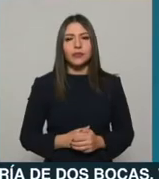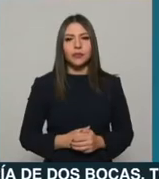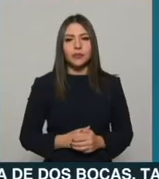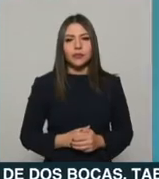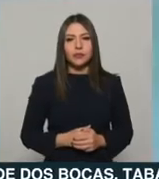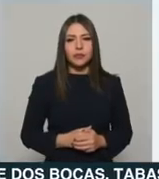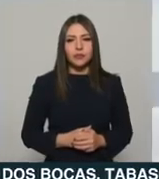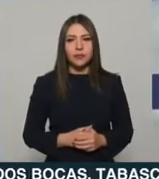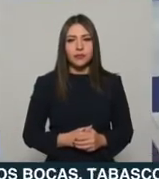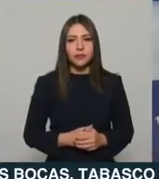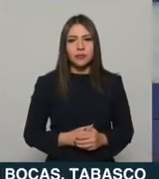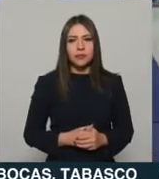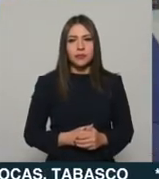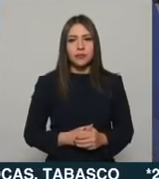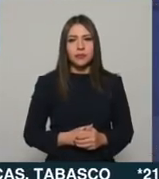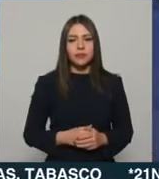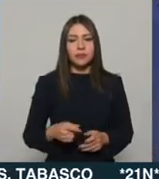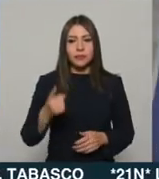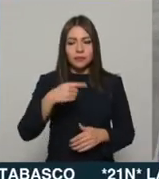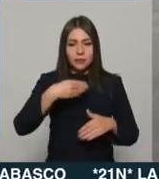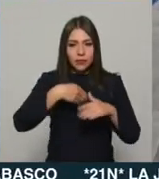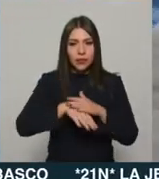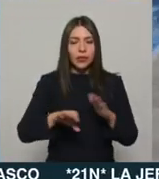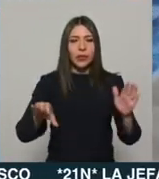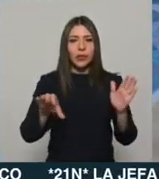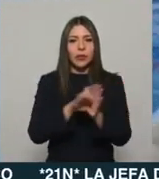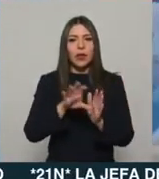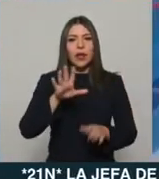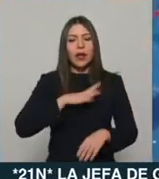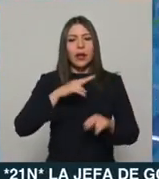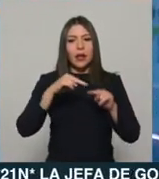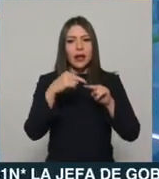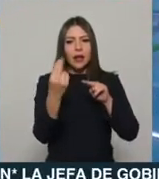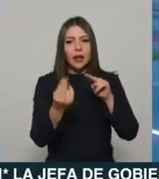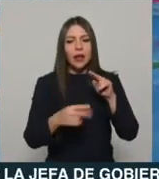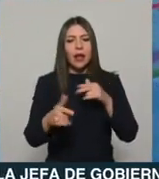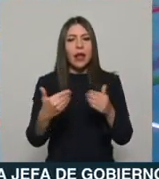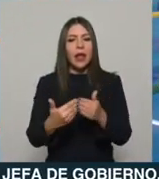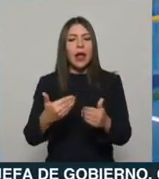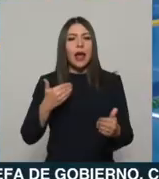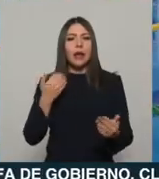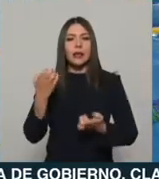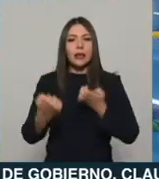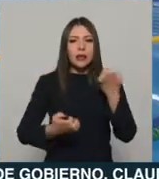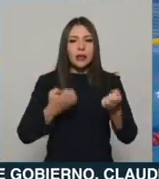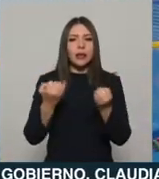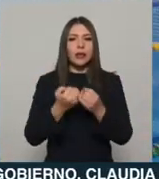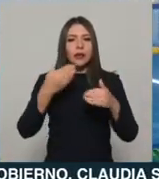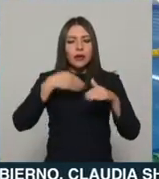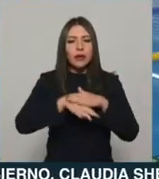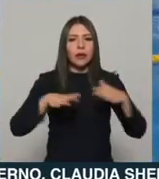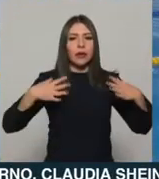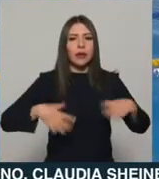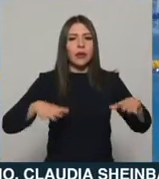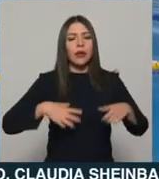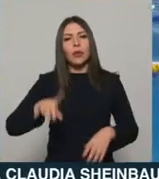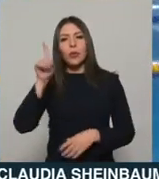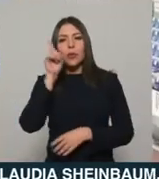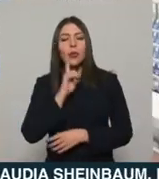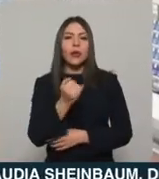En uno de los cuartos de este recinto se encuentra una alberca de calentamiento, así como vestidores para hombres y